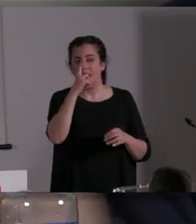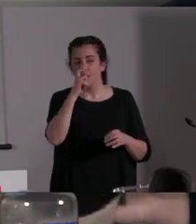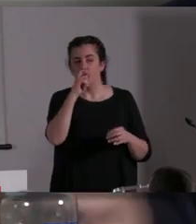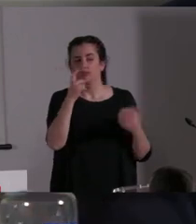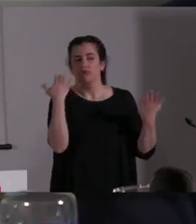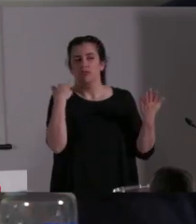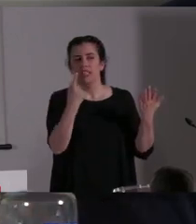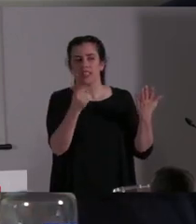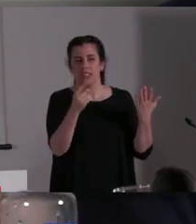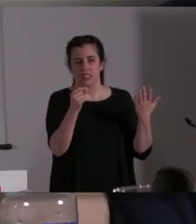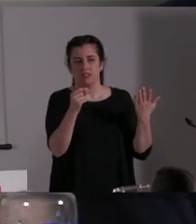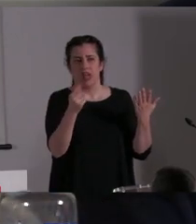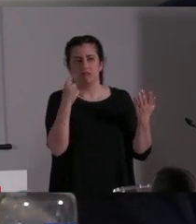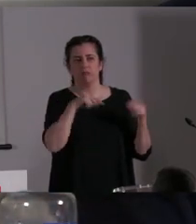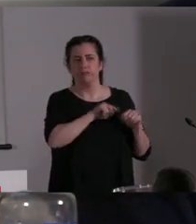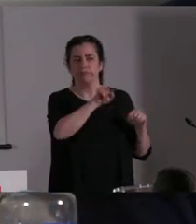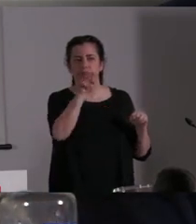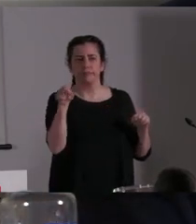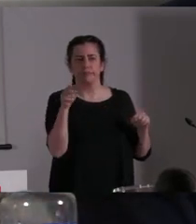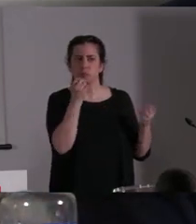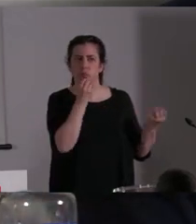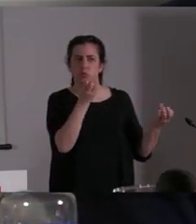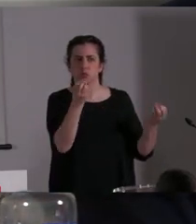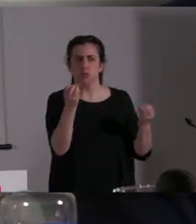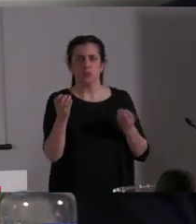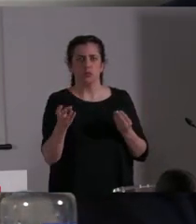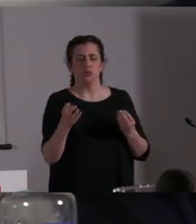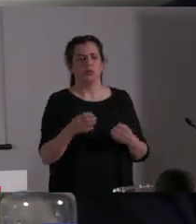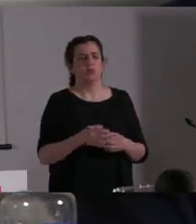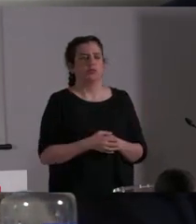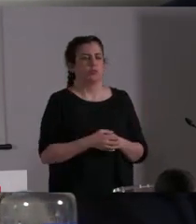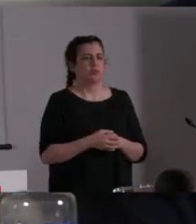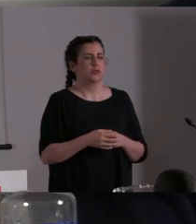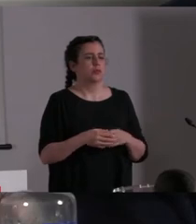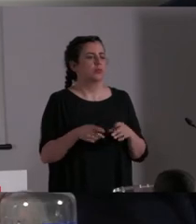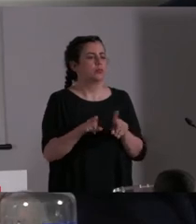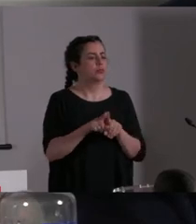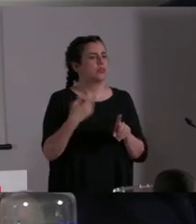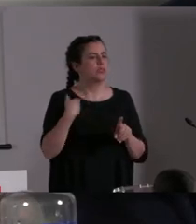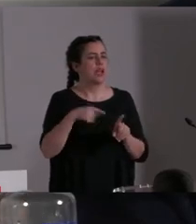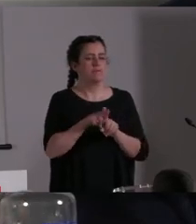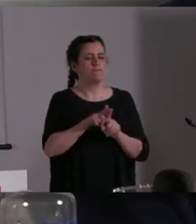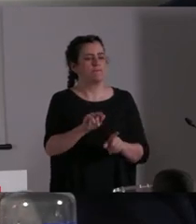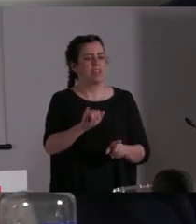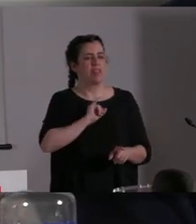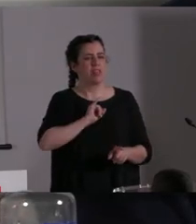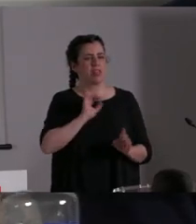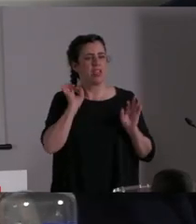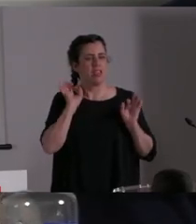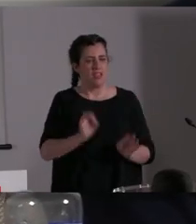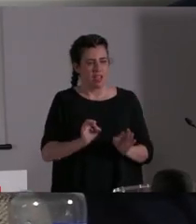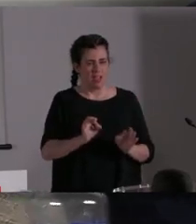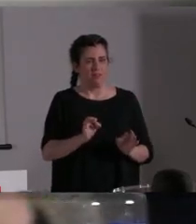o menos éxito, pero que de alguna manera esta forma parte ya de nuestro ADN. O sea, esto es algo que sabemos hacer,